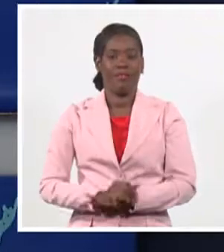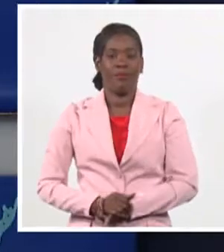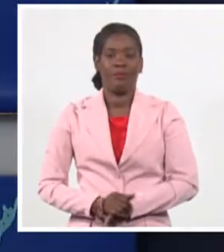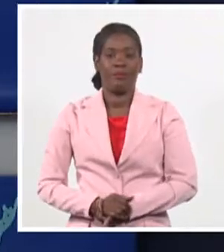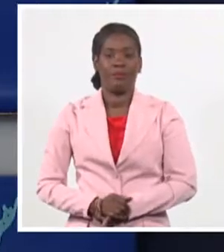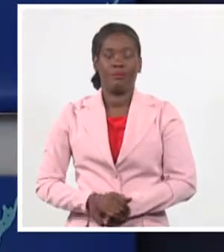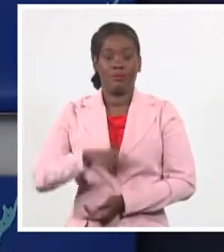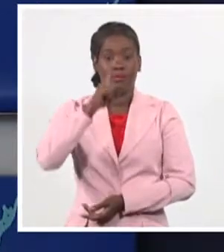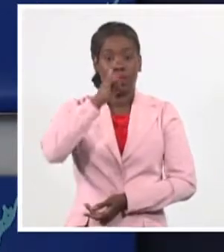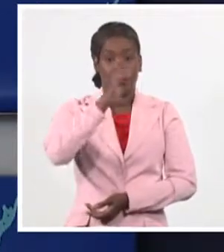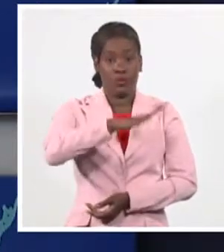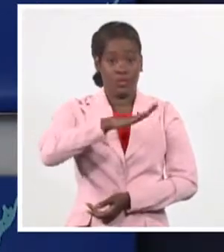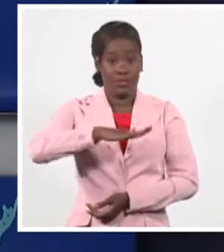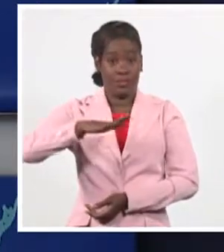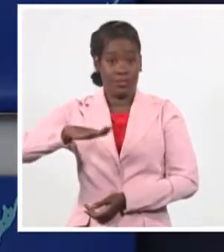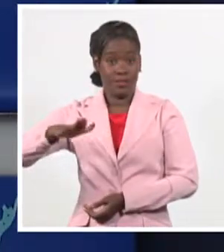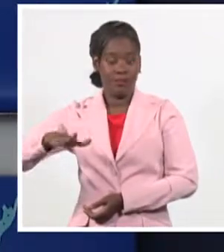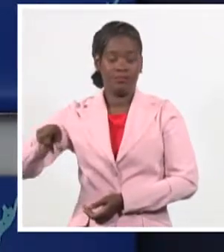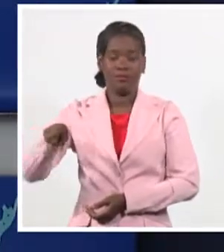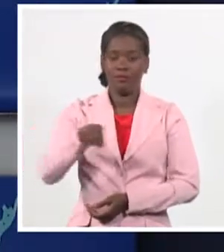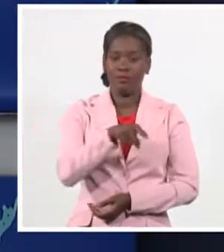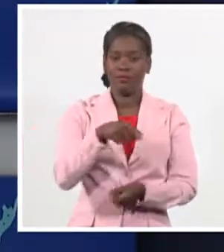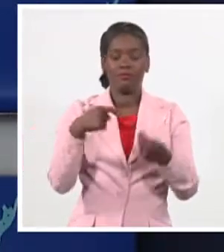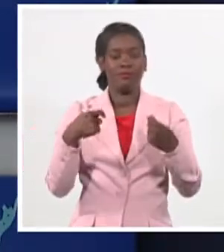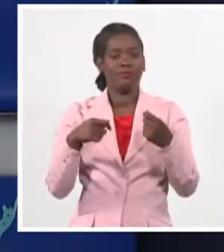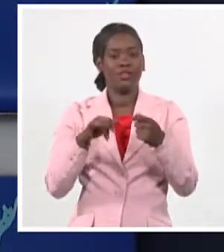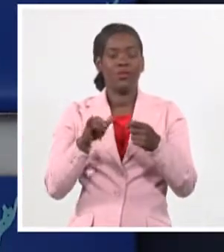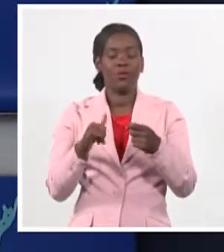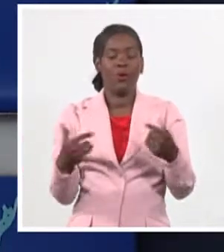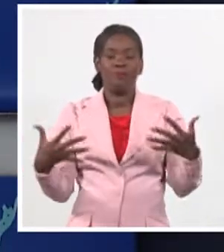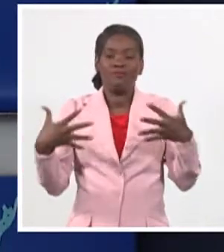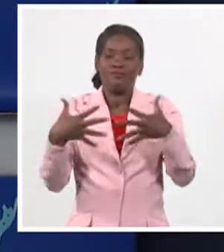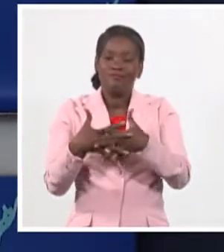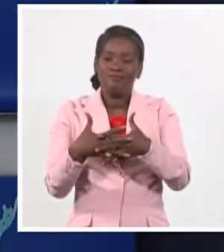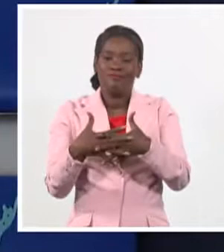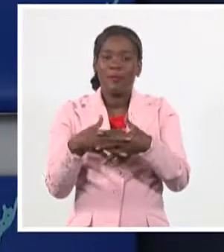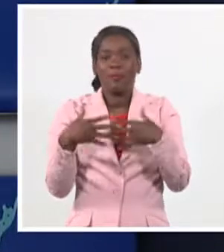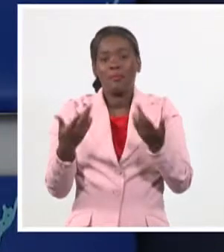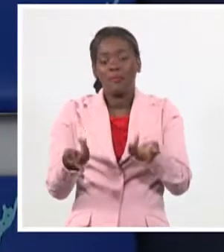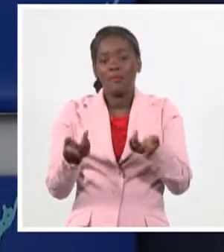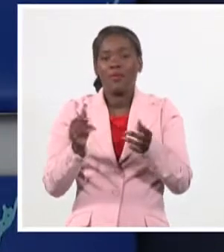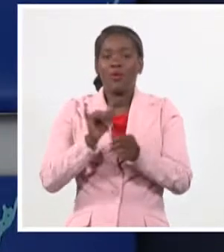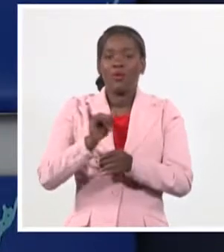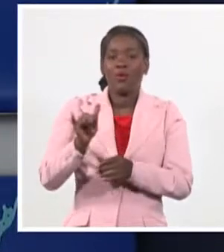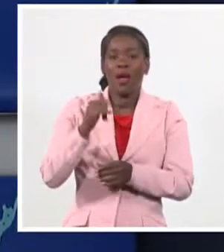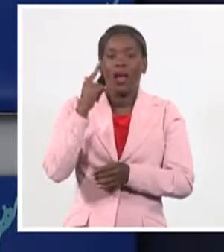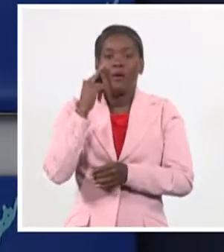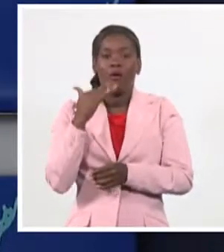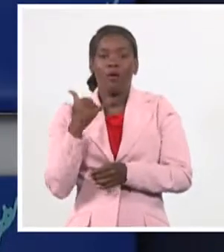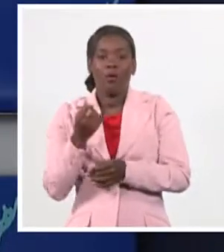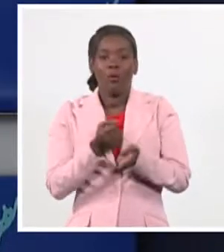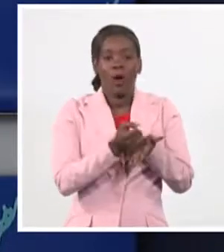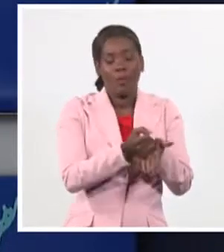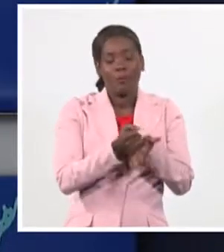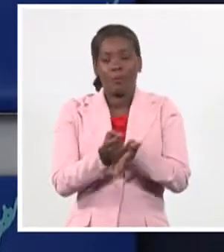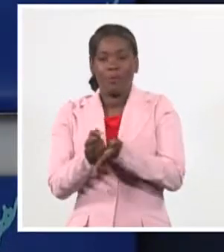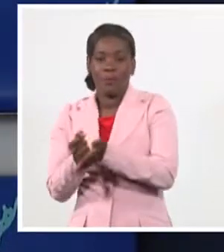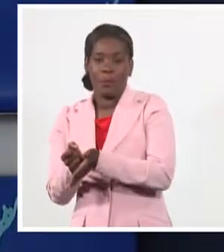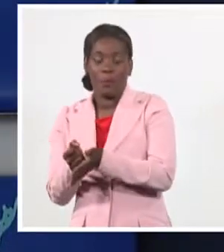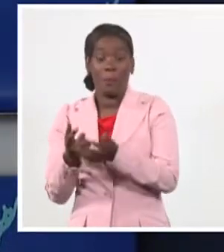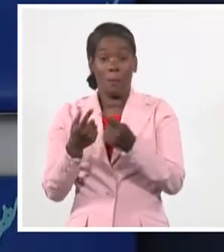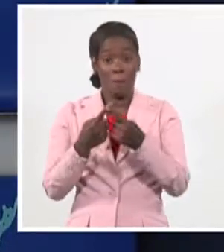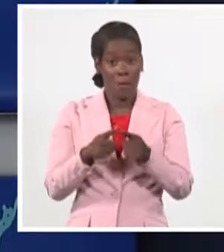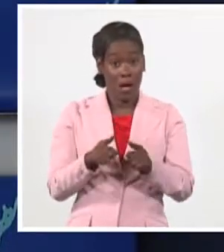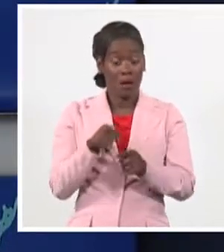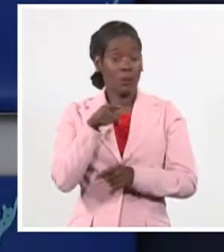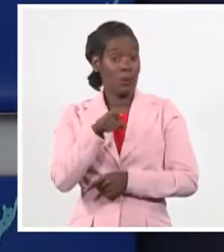Los niños deberían juntarse por lo menos una vez a la semana para ver a quién podían hacerle un bien todos juntos. Bajo esa